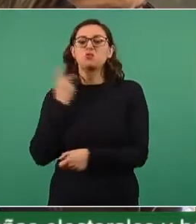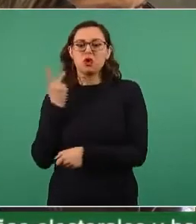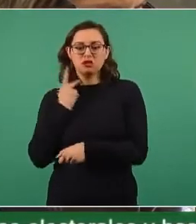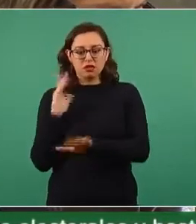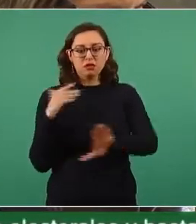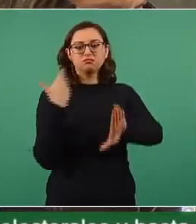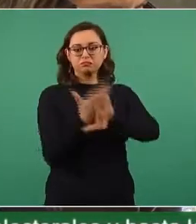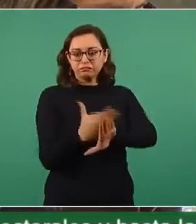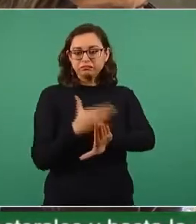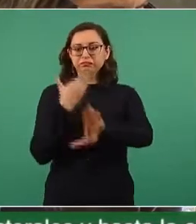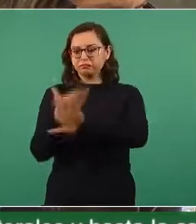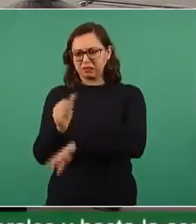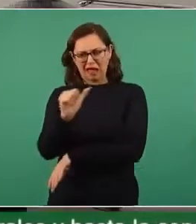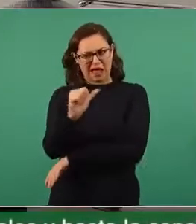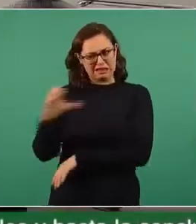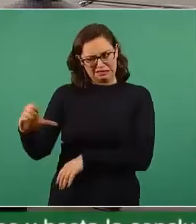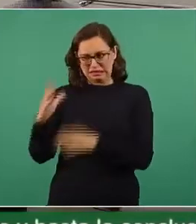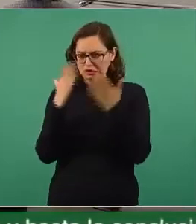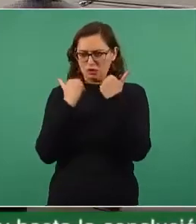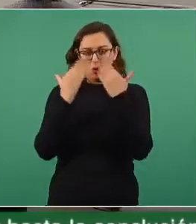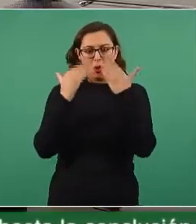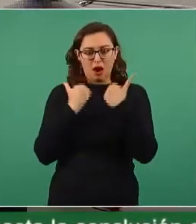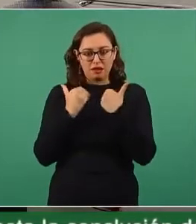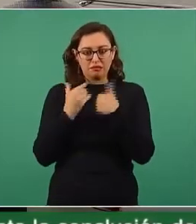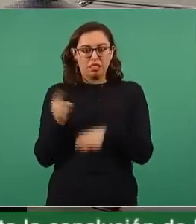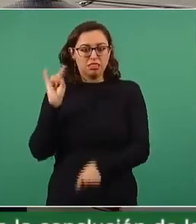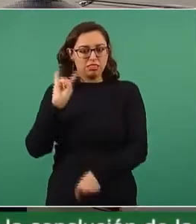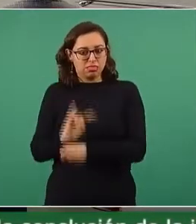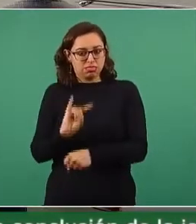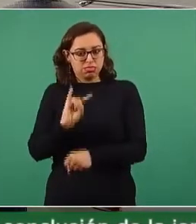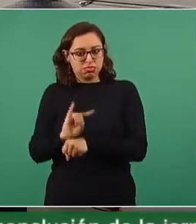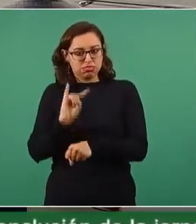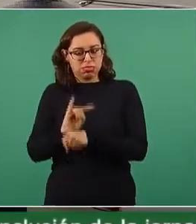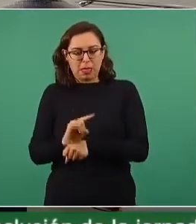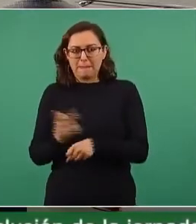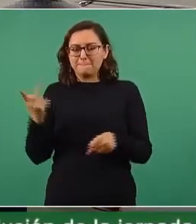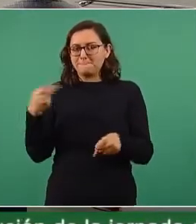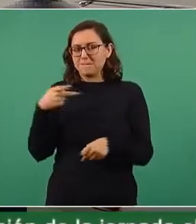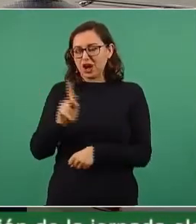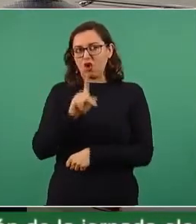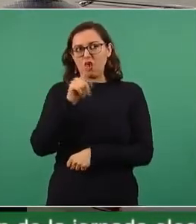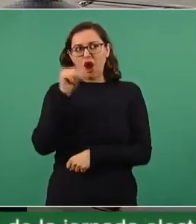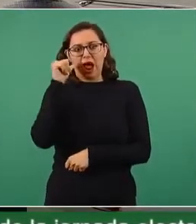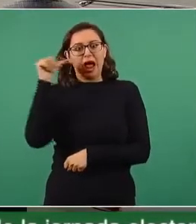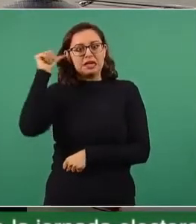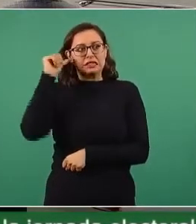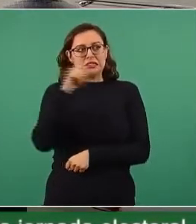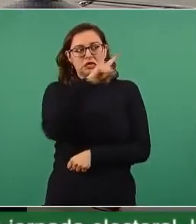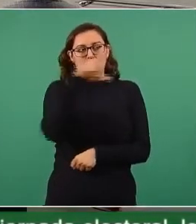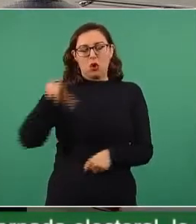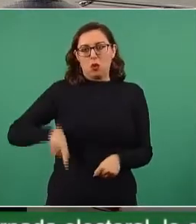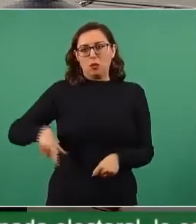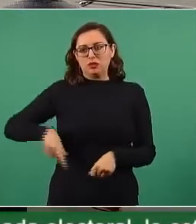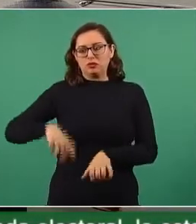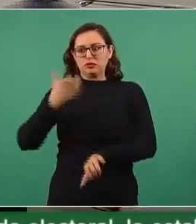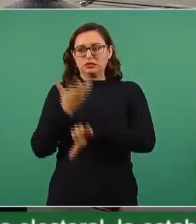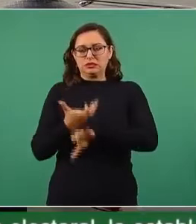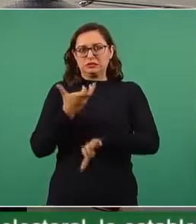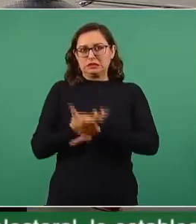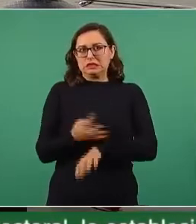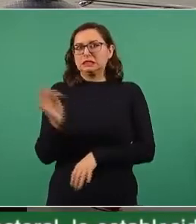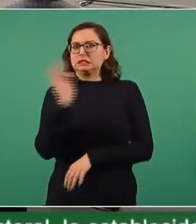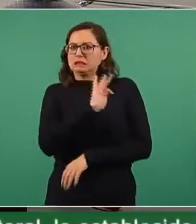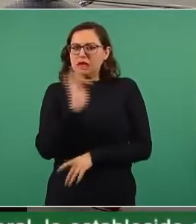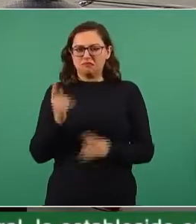civiles. ¿Darían con este discurso que vimos ayer del gobierno estadounidense pues como una respuesta